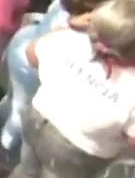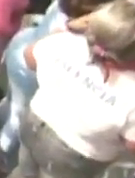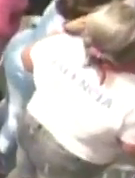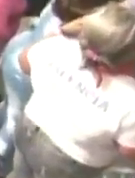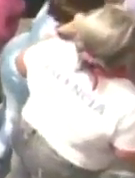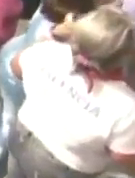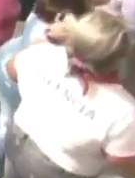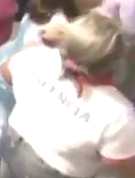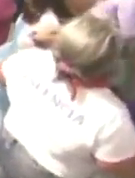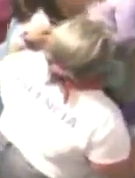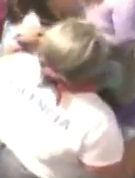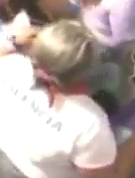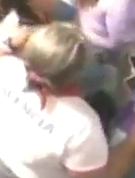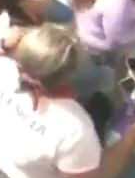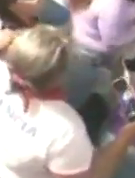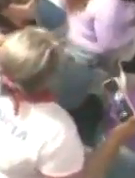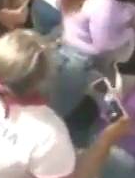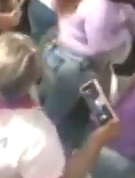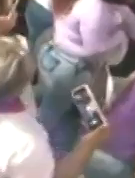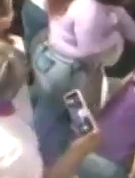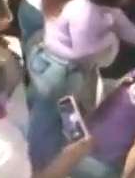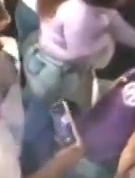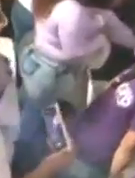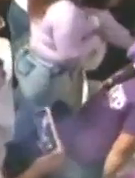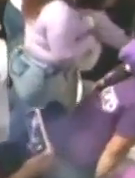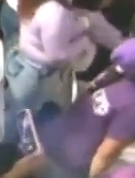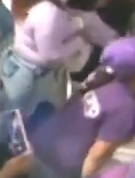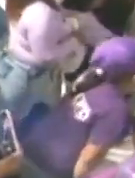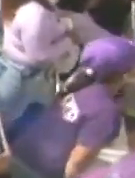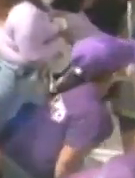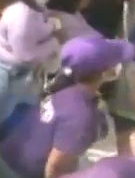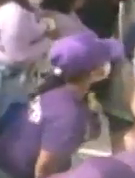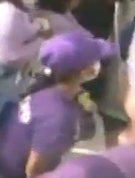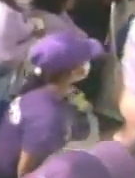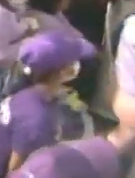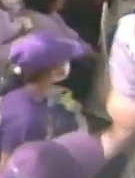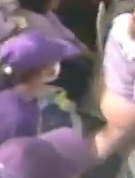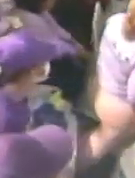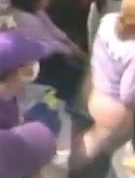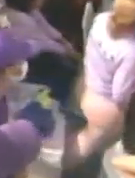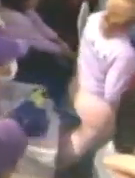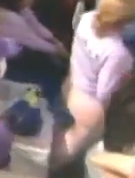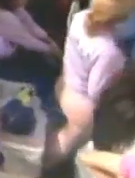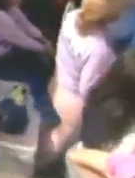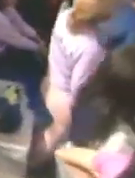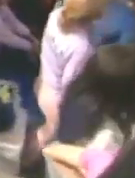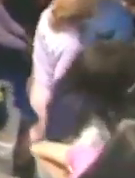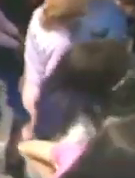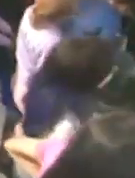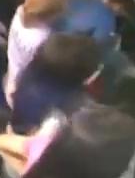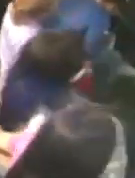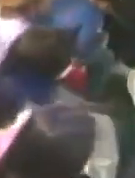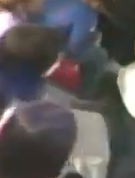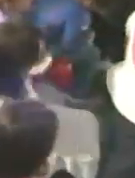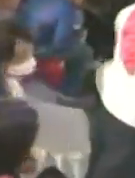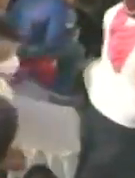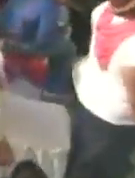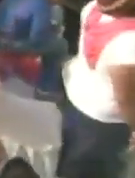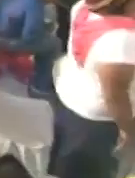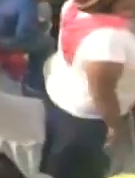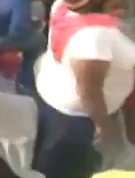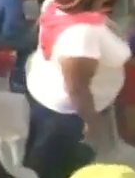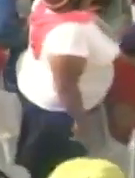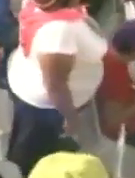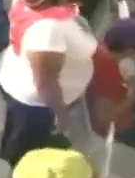Esta transmisión desde la Plaza Bicentenario del Complejo Presidencial Miraflores, lugar donde se realiza el